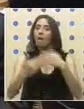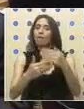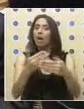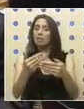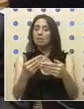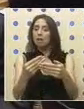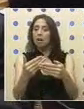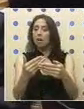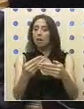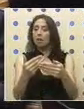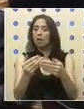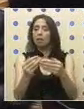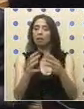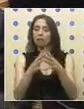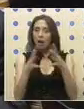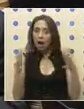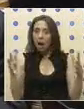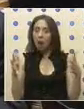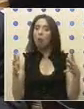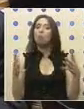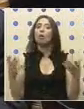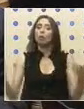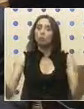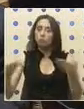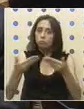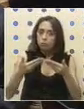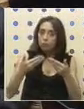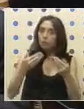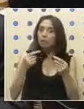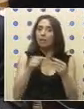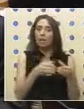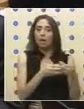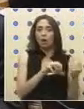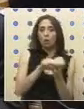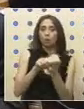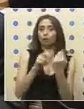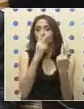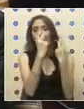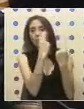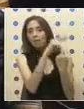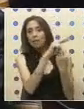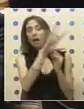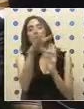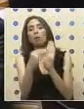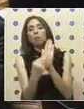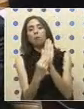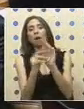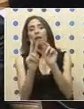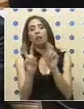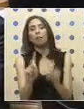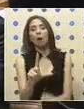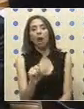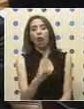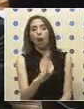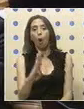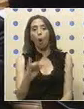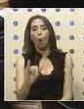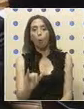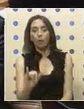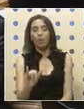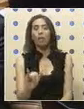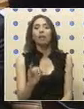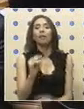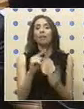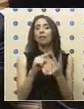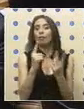amplia y dispuesto a acoger también las miradas que de la oposición tenemos respecto a este tema del lobby. Y finalmente, la pata coja, que también se la quiero